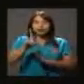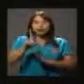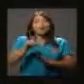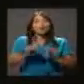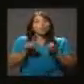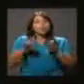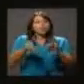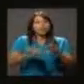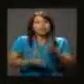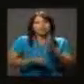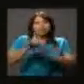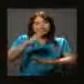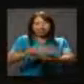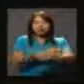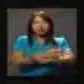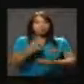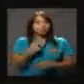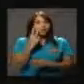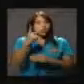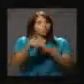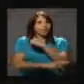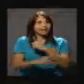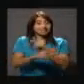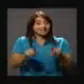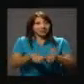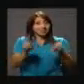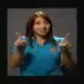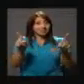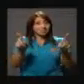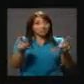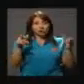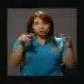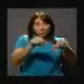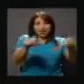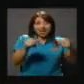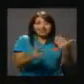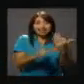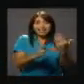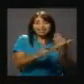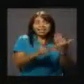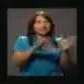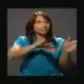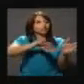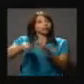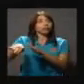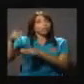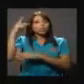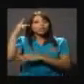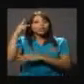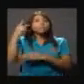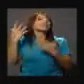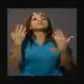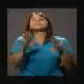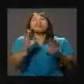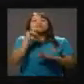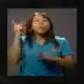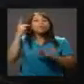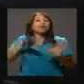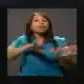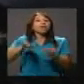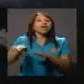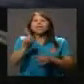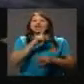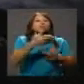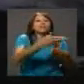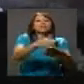desarrollo de esa manera veo un país diferente donde lo técnico supere lo politiquero donde el clientelismo se acabe y nadie ande repartiendo bonos de